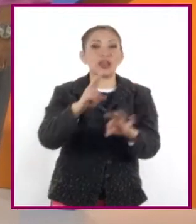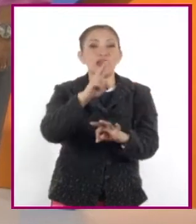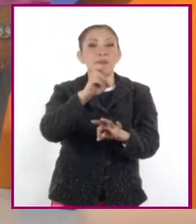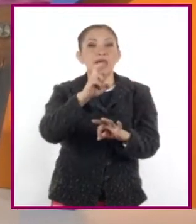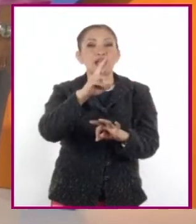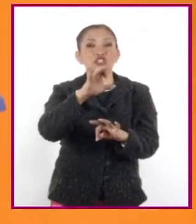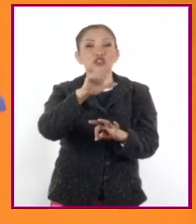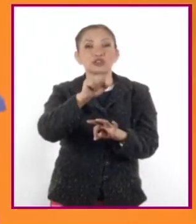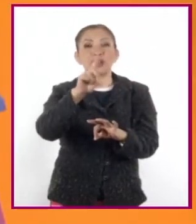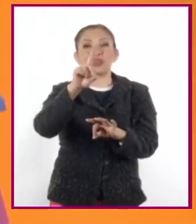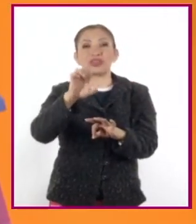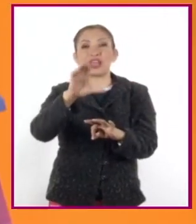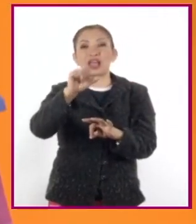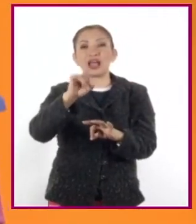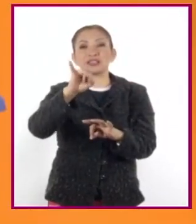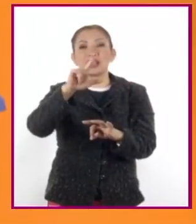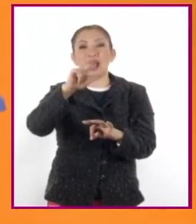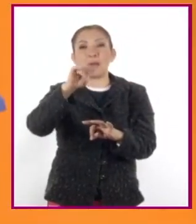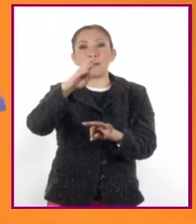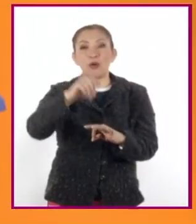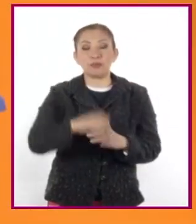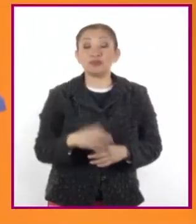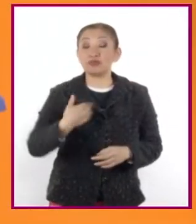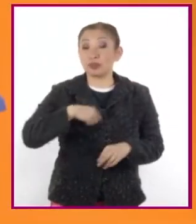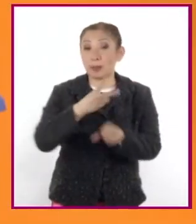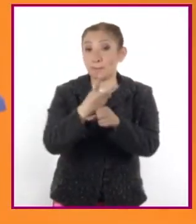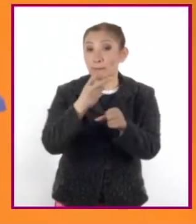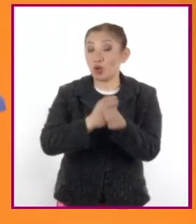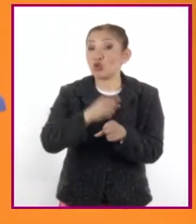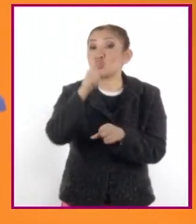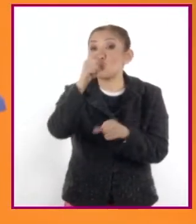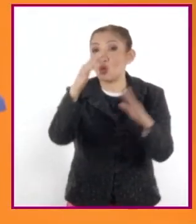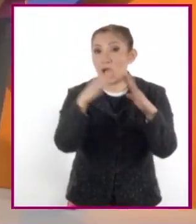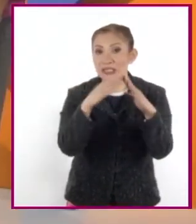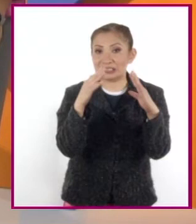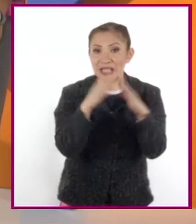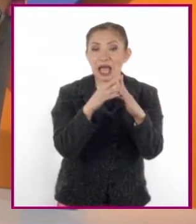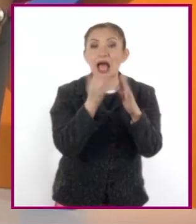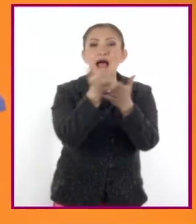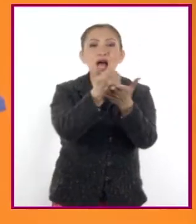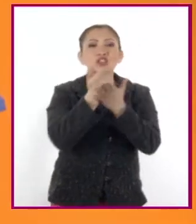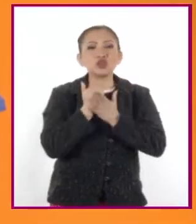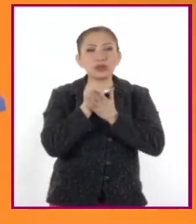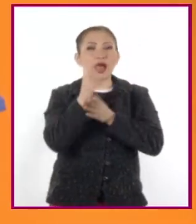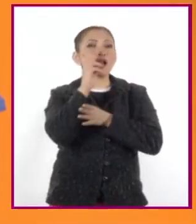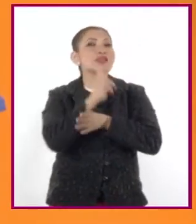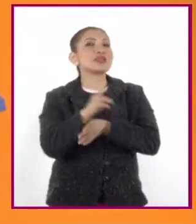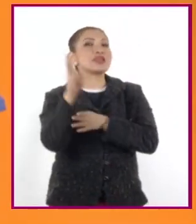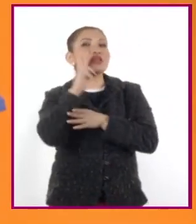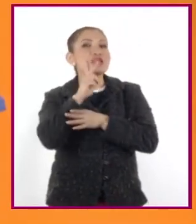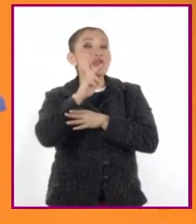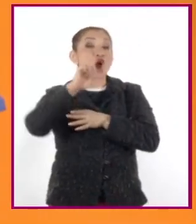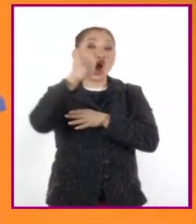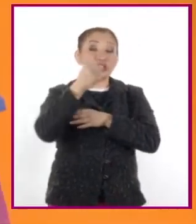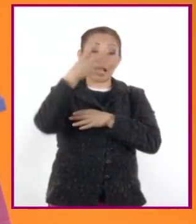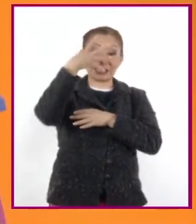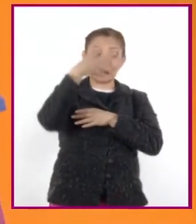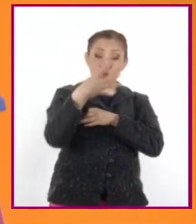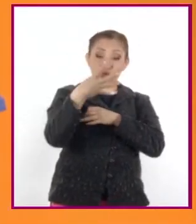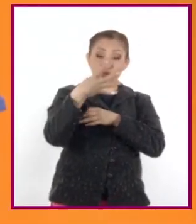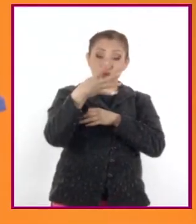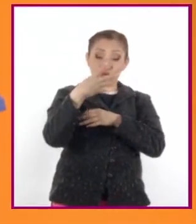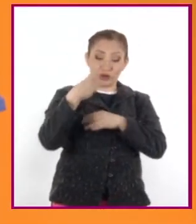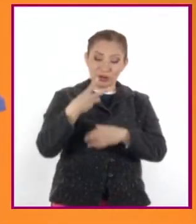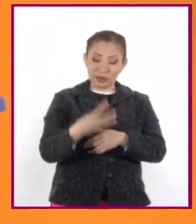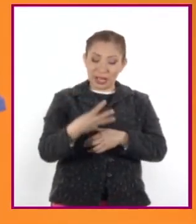en decasílabos. Los invitamos a que en casa nos ayuden a verificar las otras 3